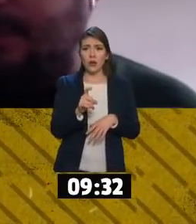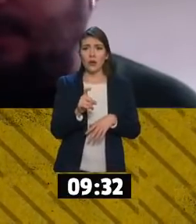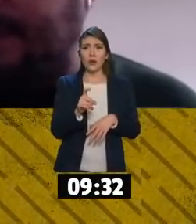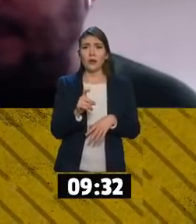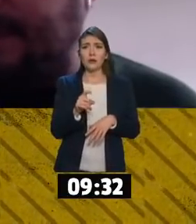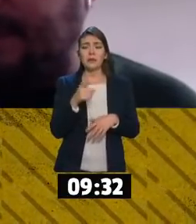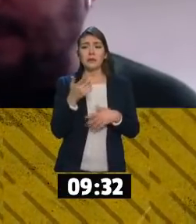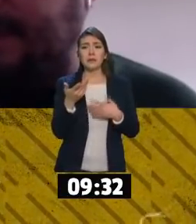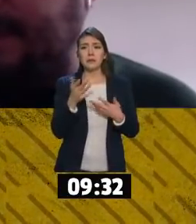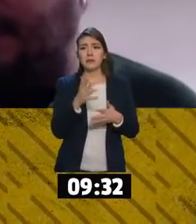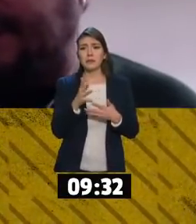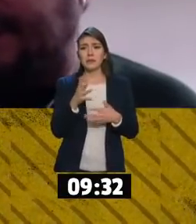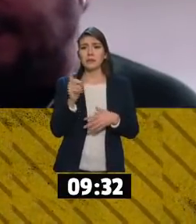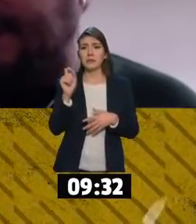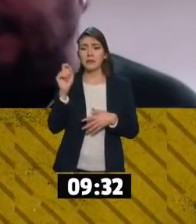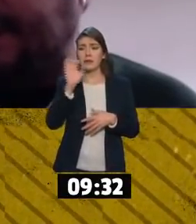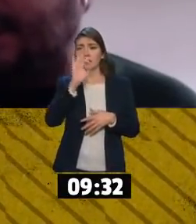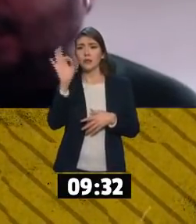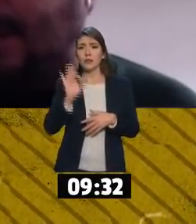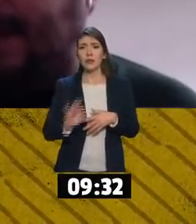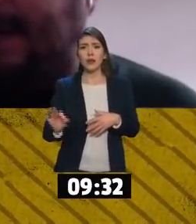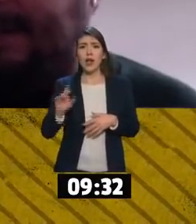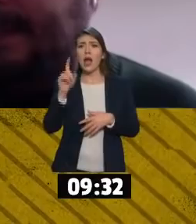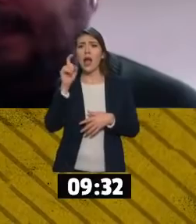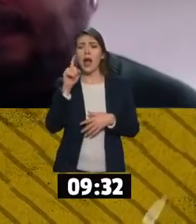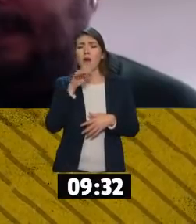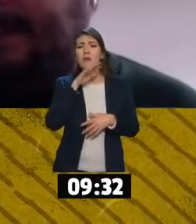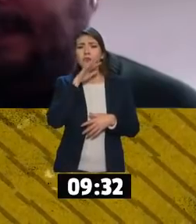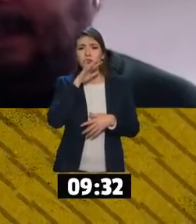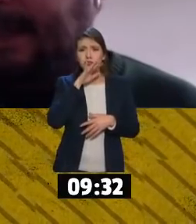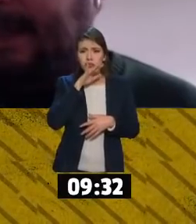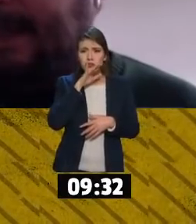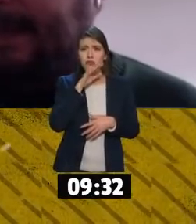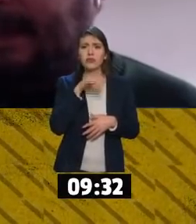20% de las aguas residuales